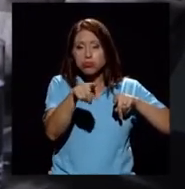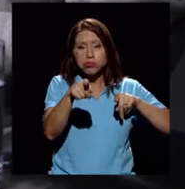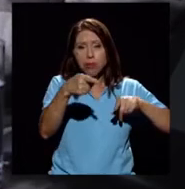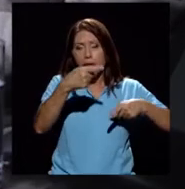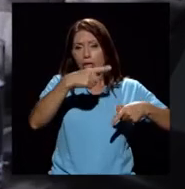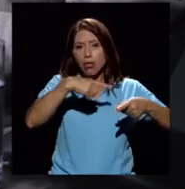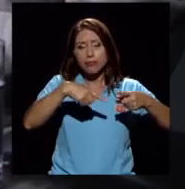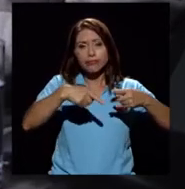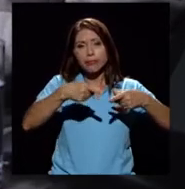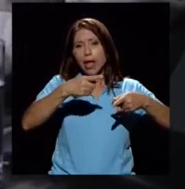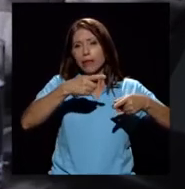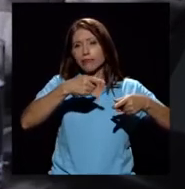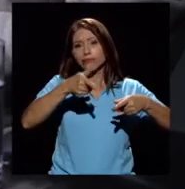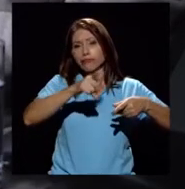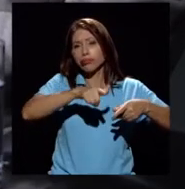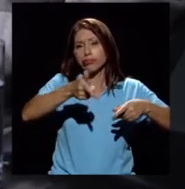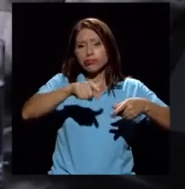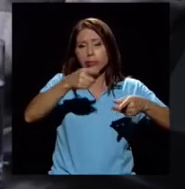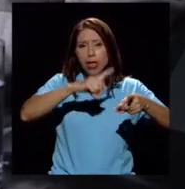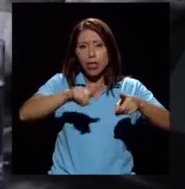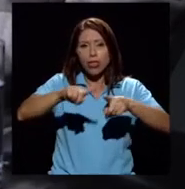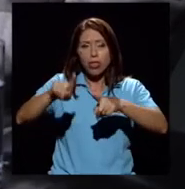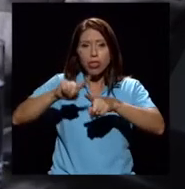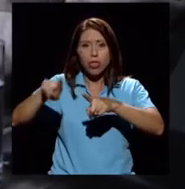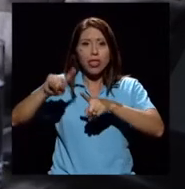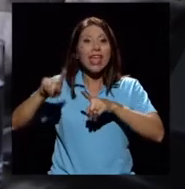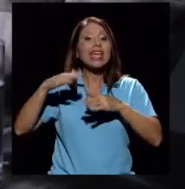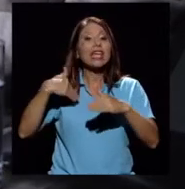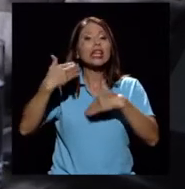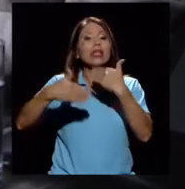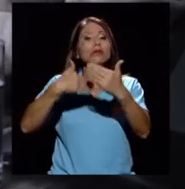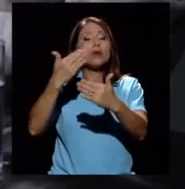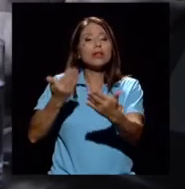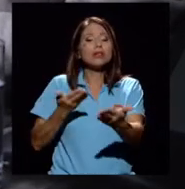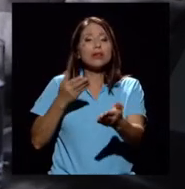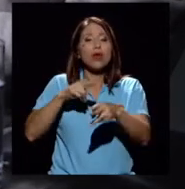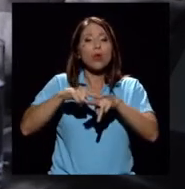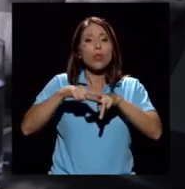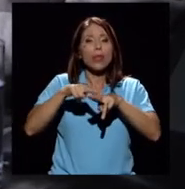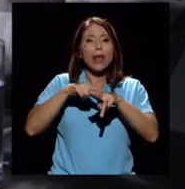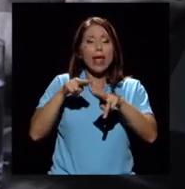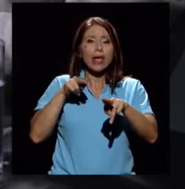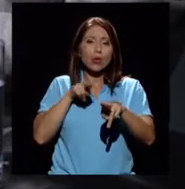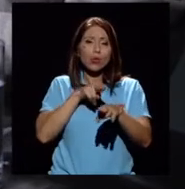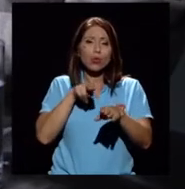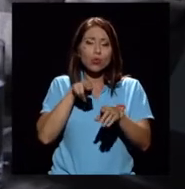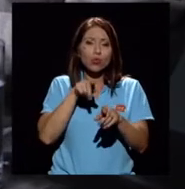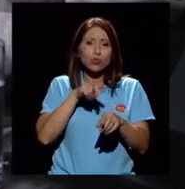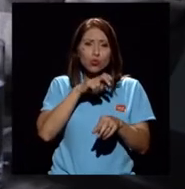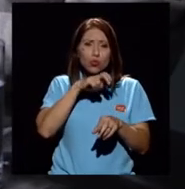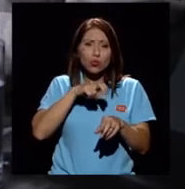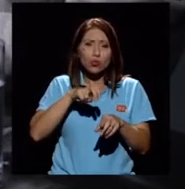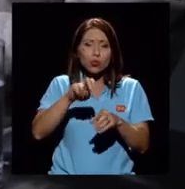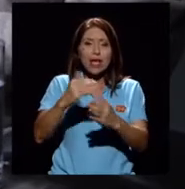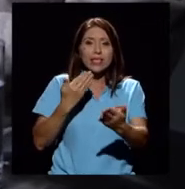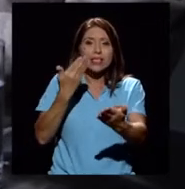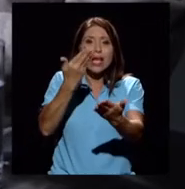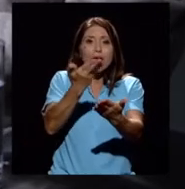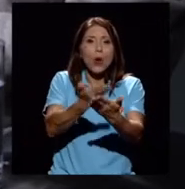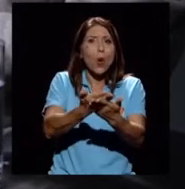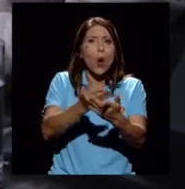llegó eventualmente no recuerdo sea barcelona o madrid gracias al país que es un diario español que